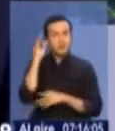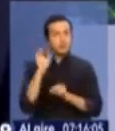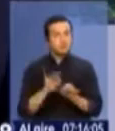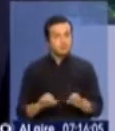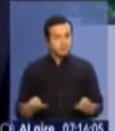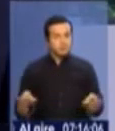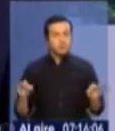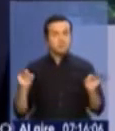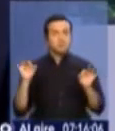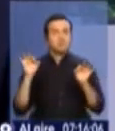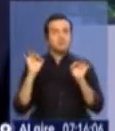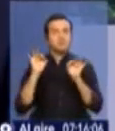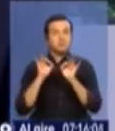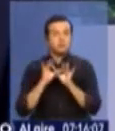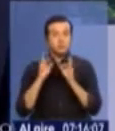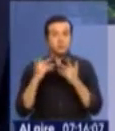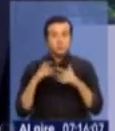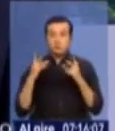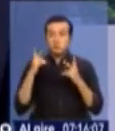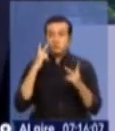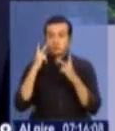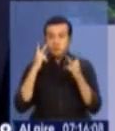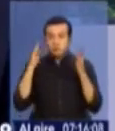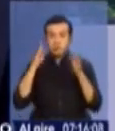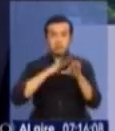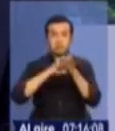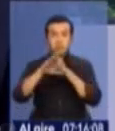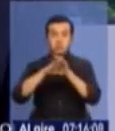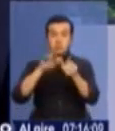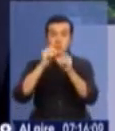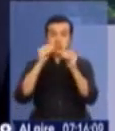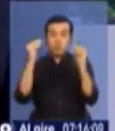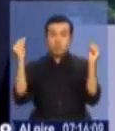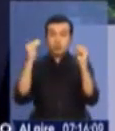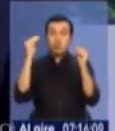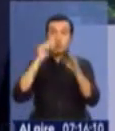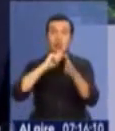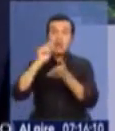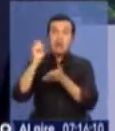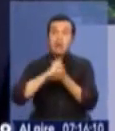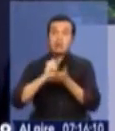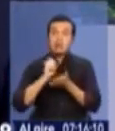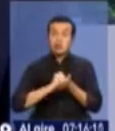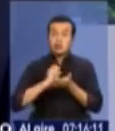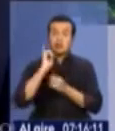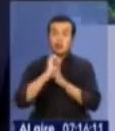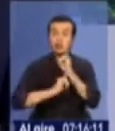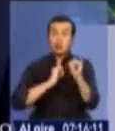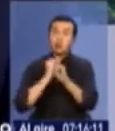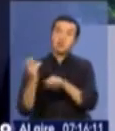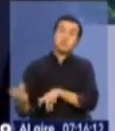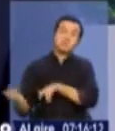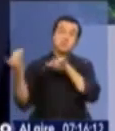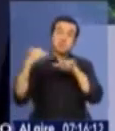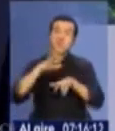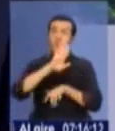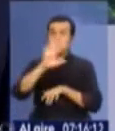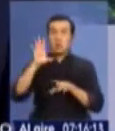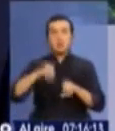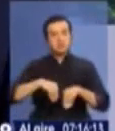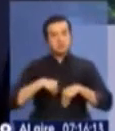importante muy visible están invitados de una serie de escritores de internacionales que han aceptado venir al ecuador